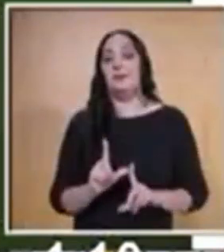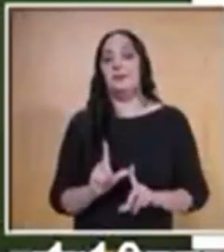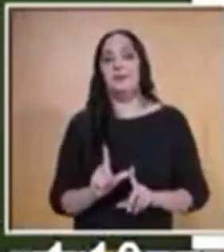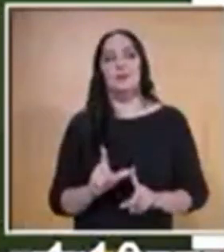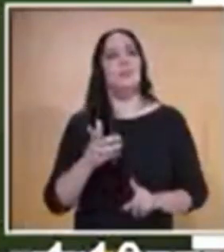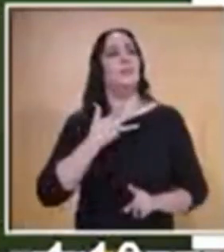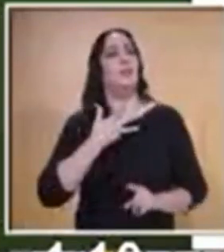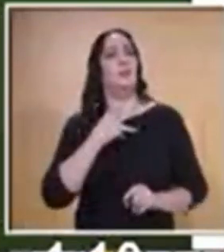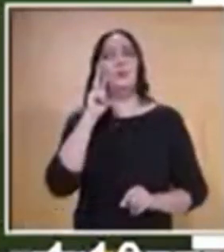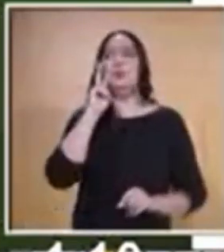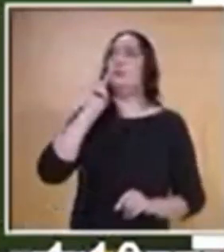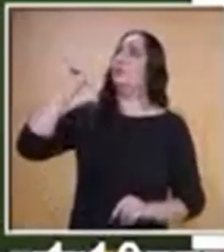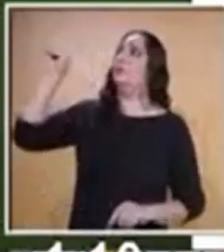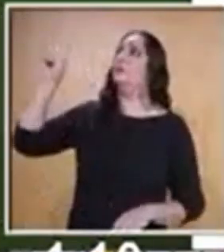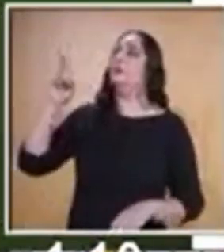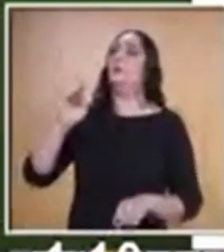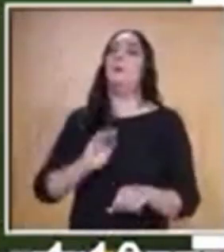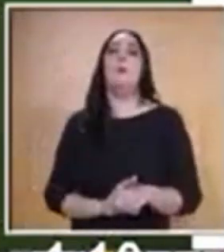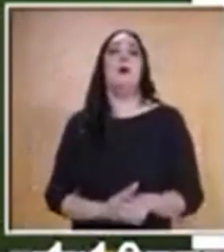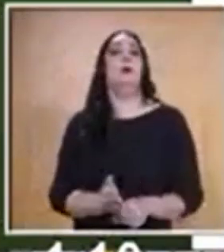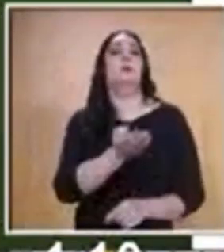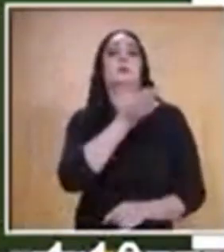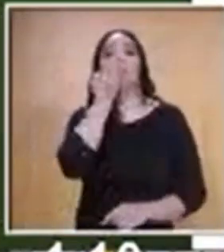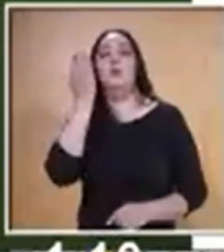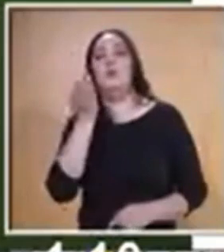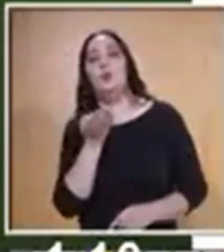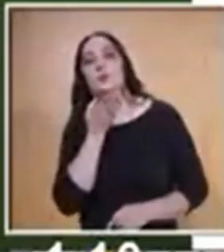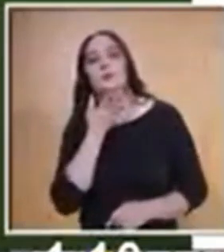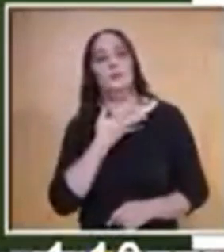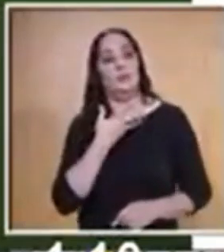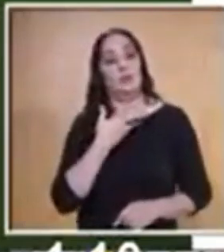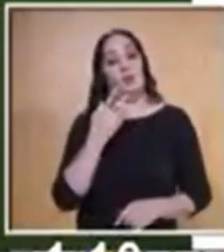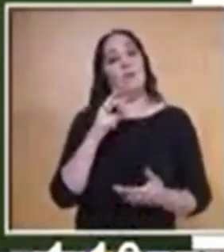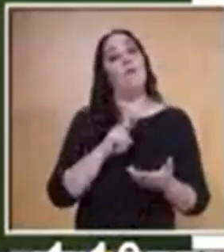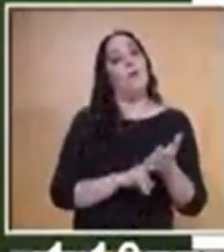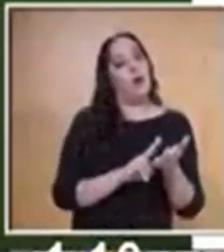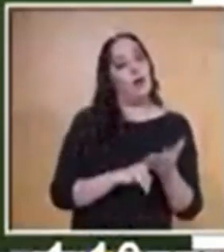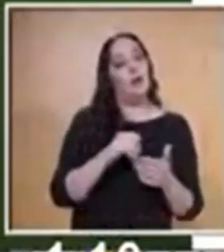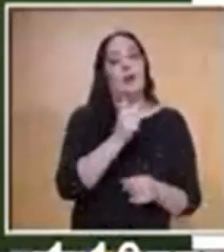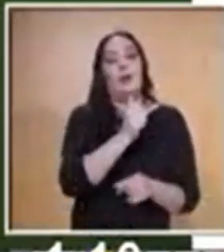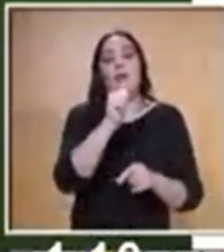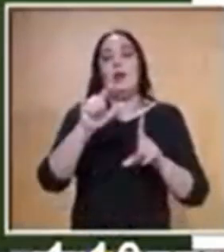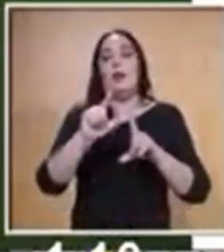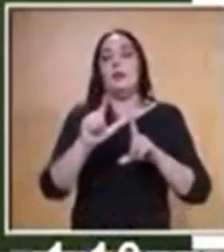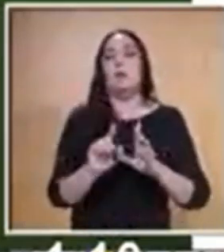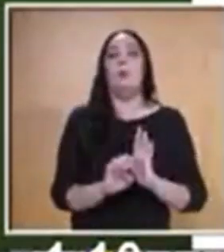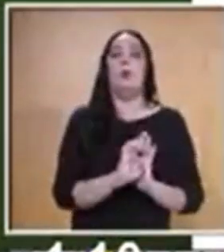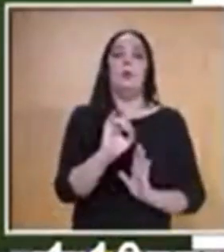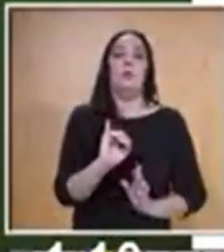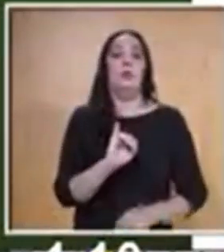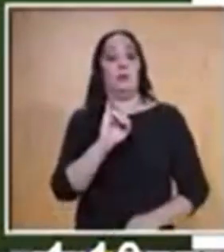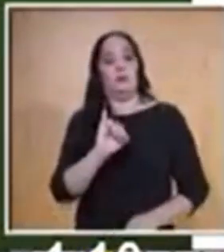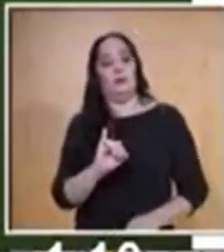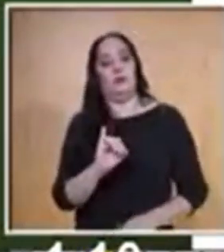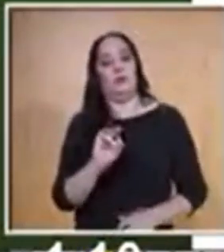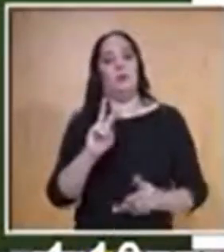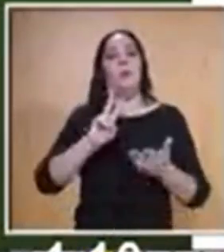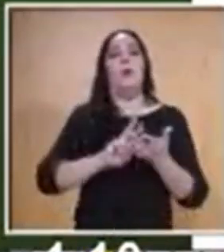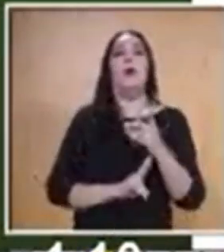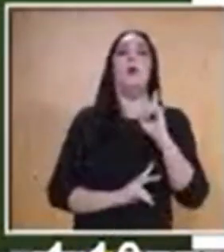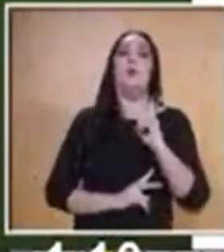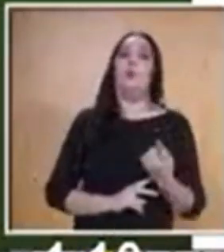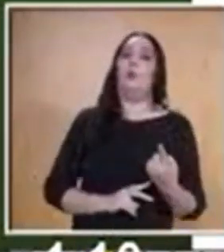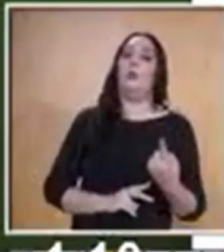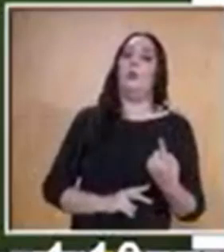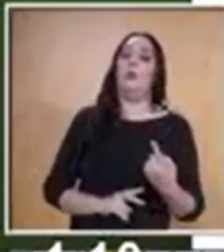en pantalla los más frecuentes. Y cada letra tiene un valor, como podemos ver. Ahí la letra I tiene el valor de 1,